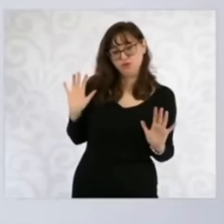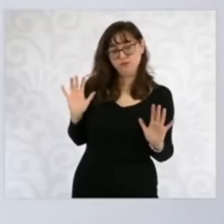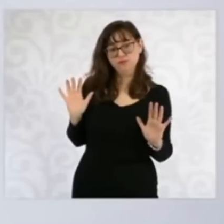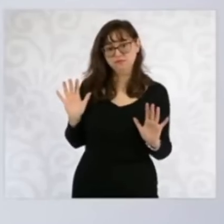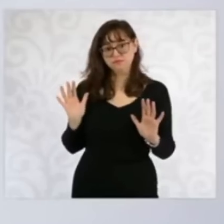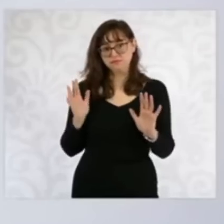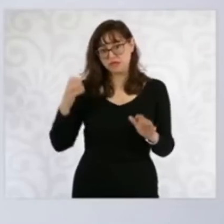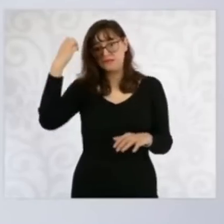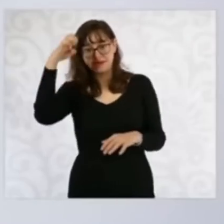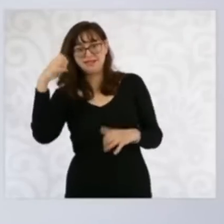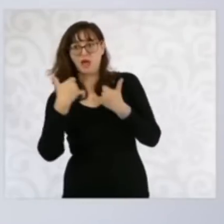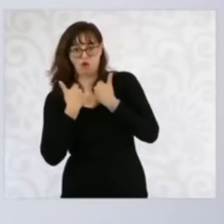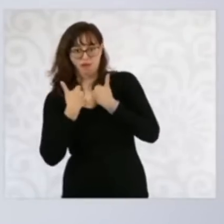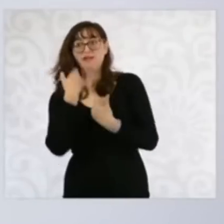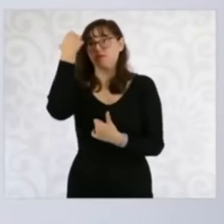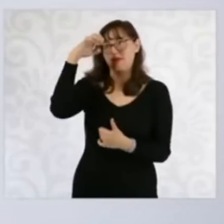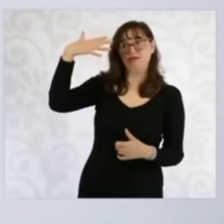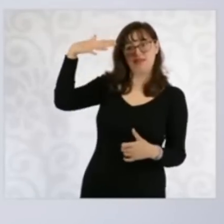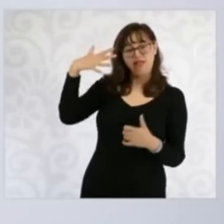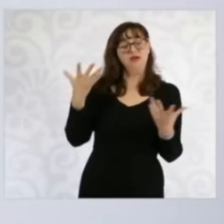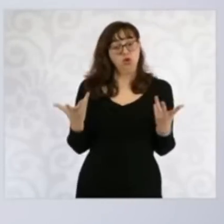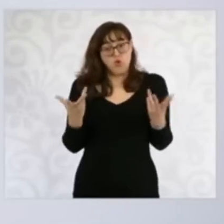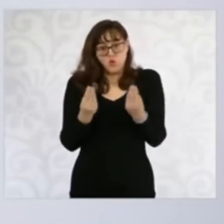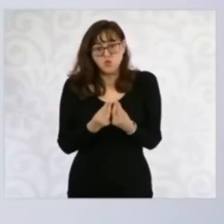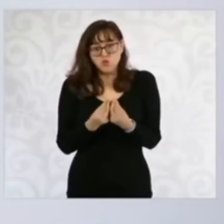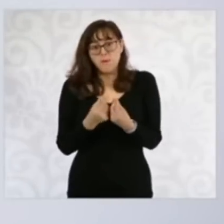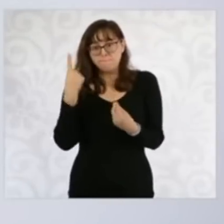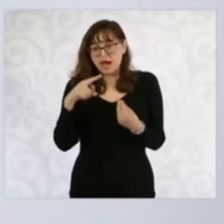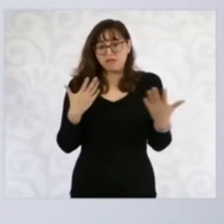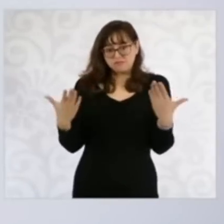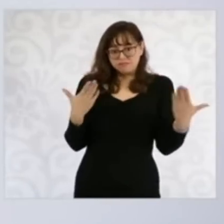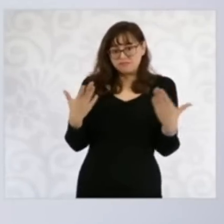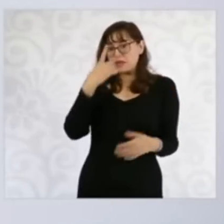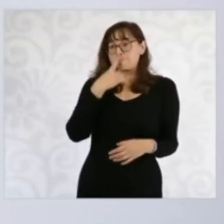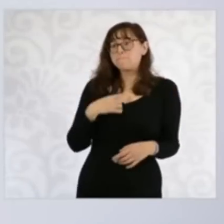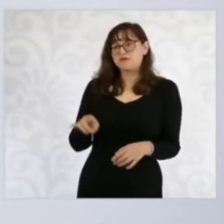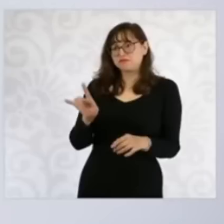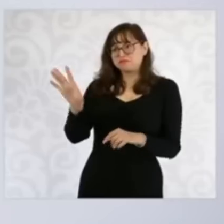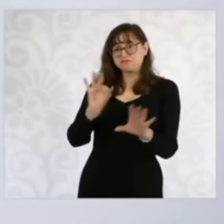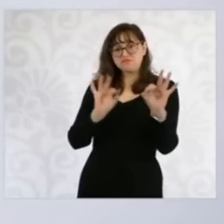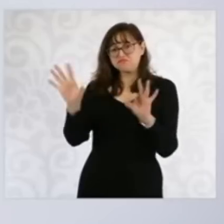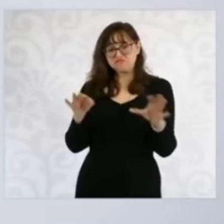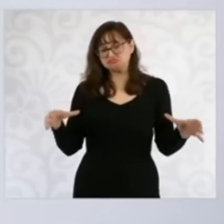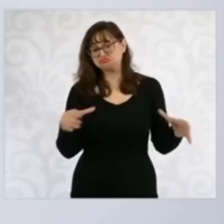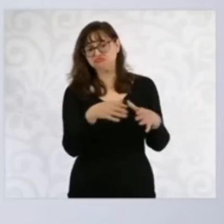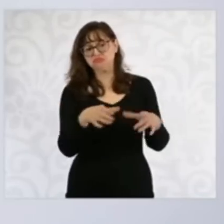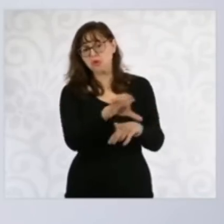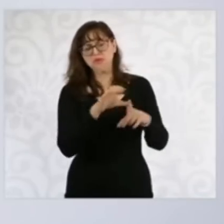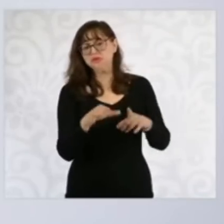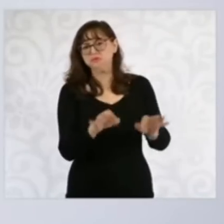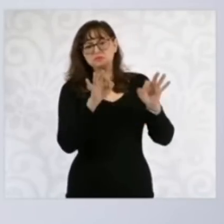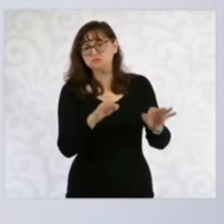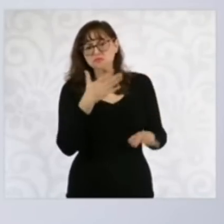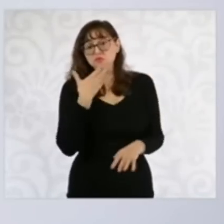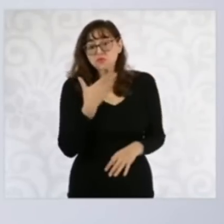tienen distintas experiencias también sobre el Poder Judicial y qué perfiles deben seguir. Entonces es una muy buena comisión